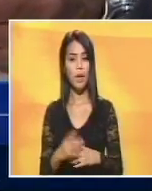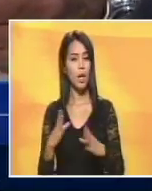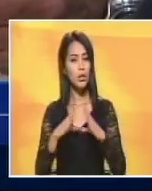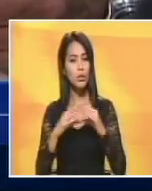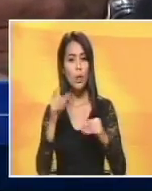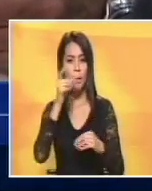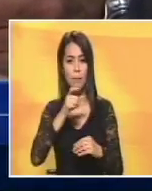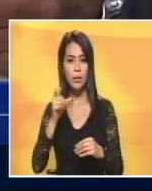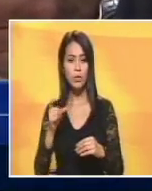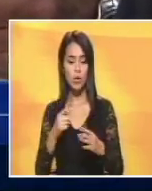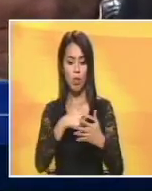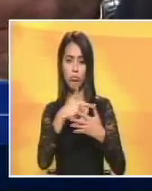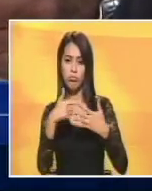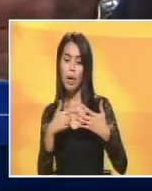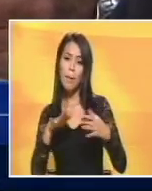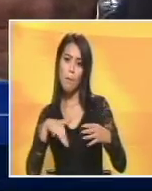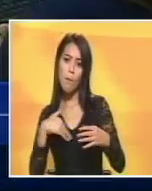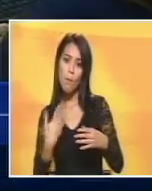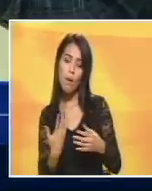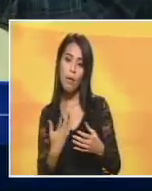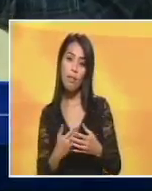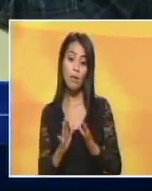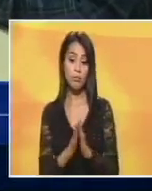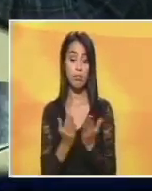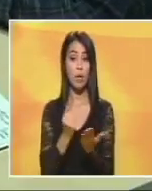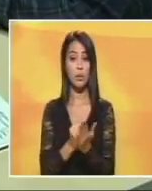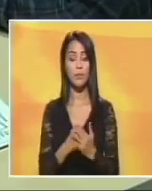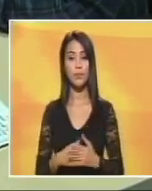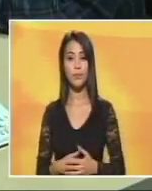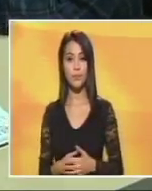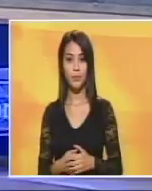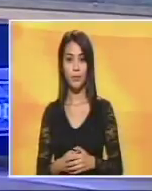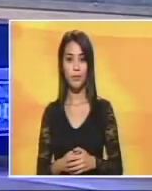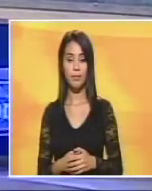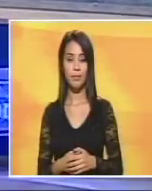usuarios un mecanismo que permita prórroga de su validez.